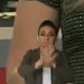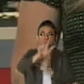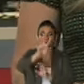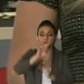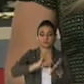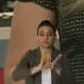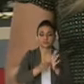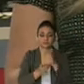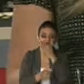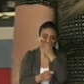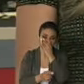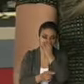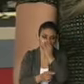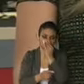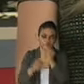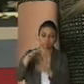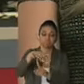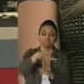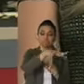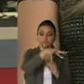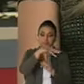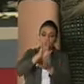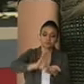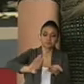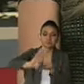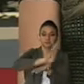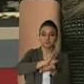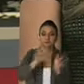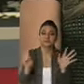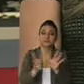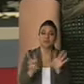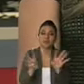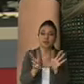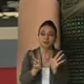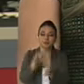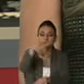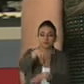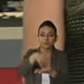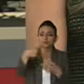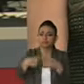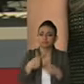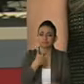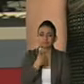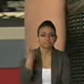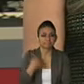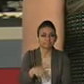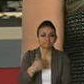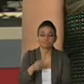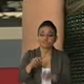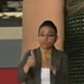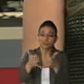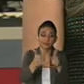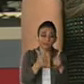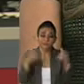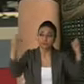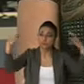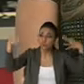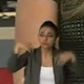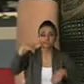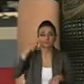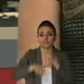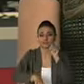24 minutos. Ahora les contamos que un parque infantil en el barrio de San Juan, en el centro de Quito, está en muy mal estado. Los juegos infantiles y las luminarias